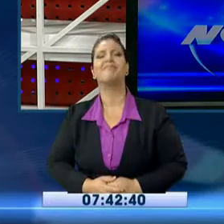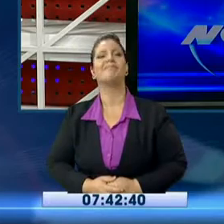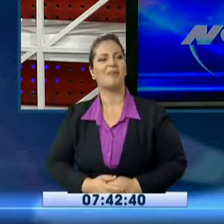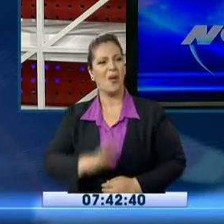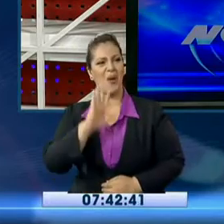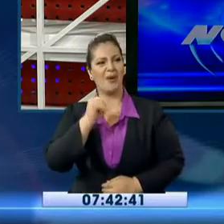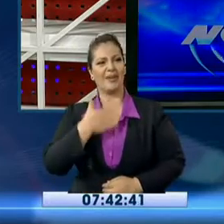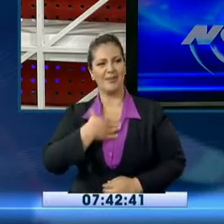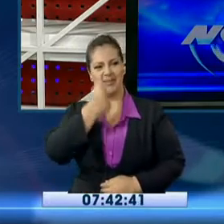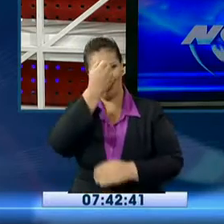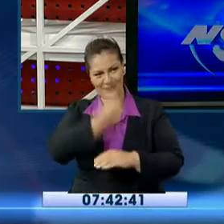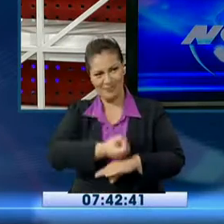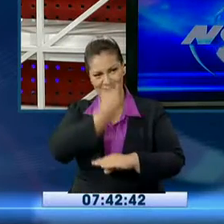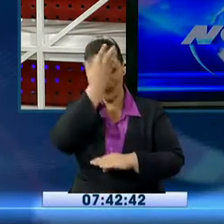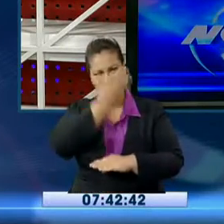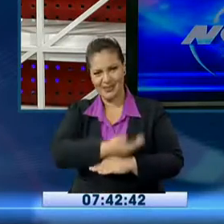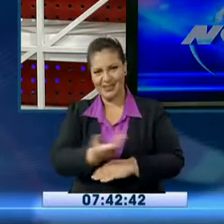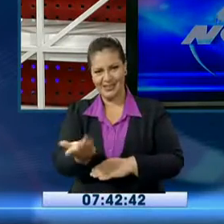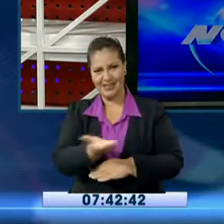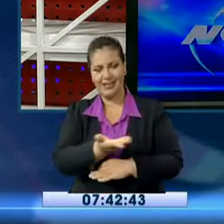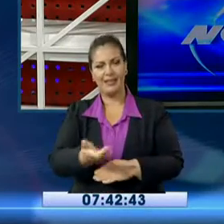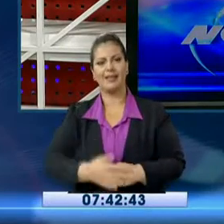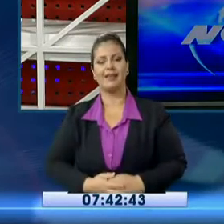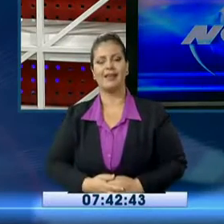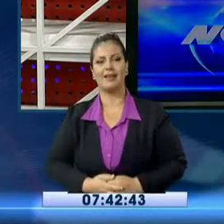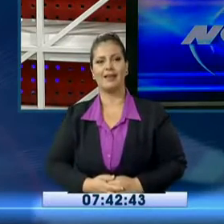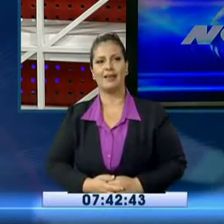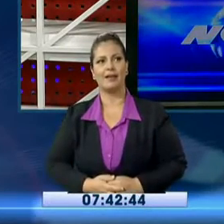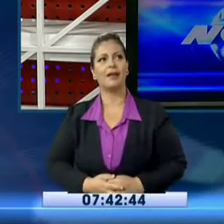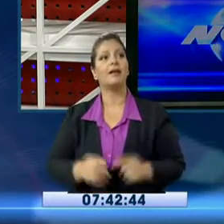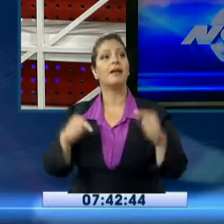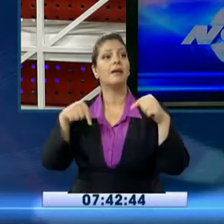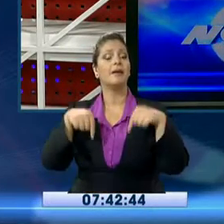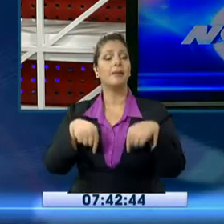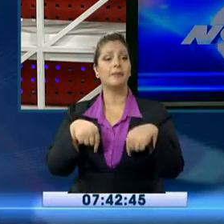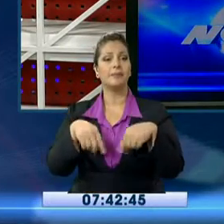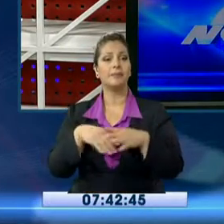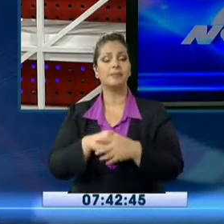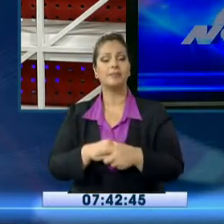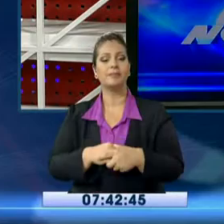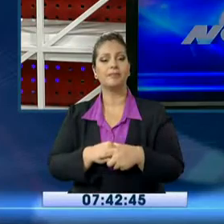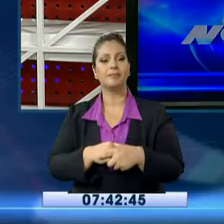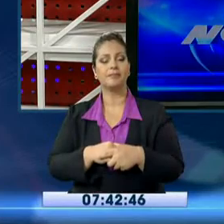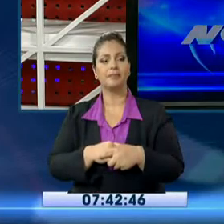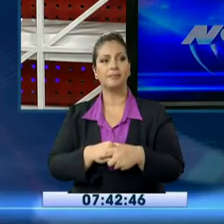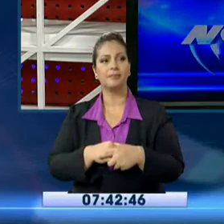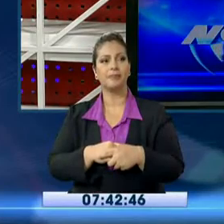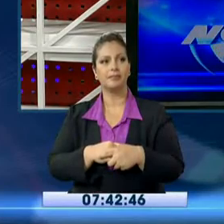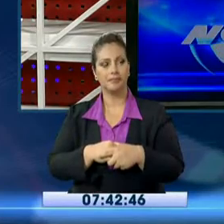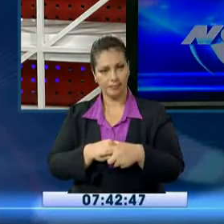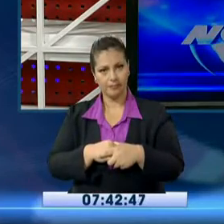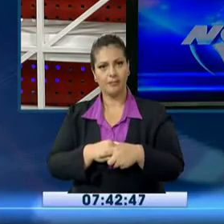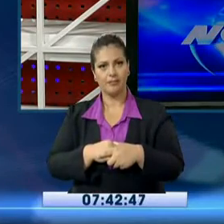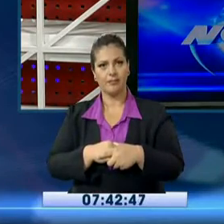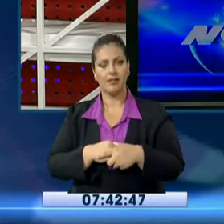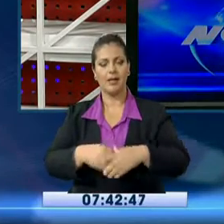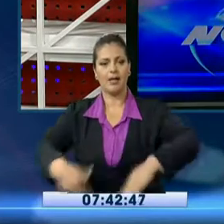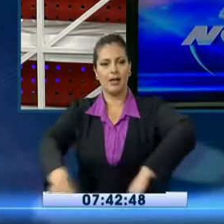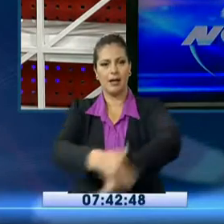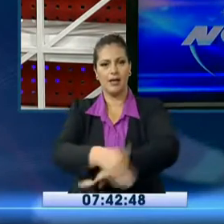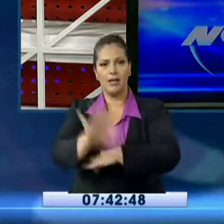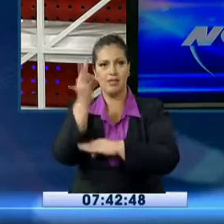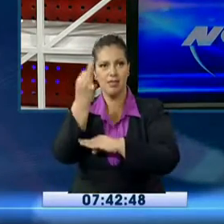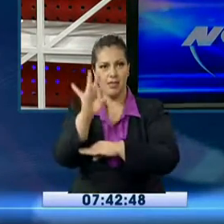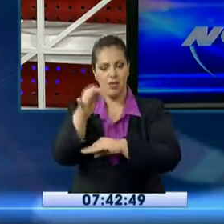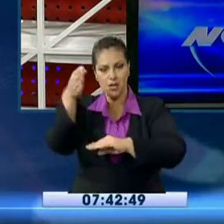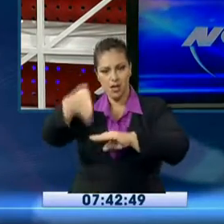Hola, ¿qué tal? Buenos días. Hola, Hugo, Luisa, amigos televidentes. Me encuentro acá en el sector de la 19 y el Oro. Estamos ya cerca